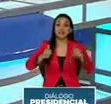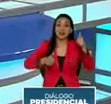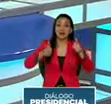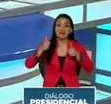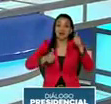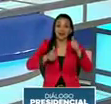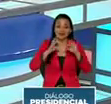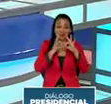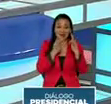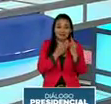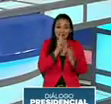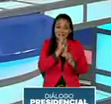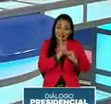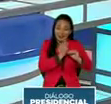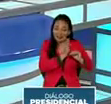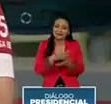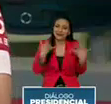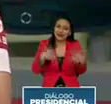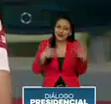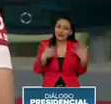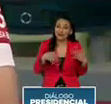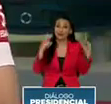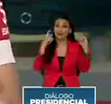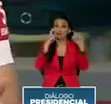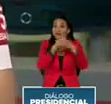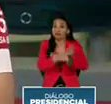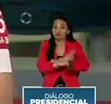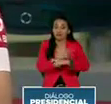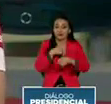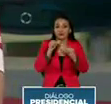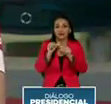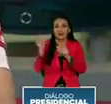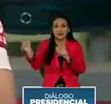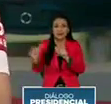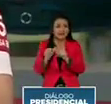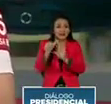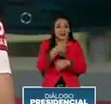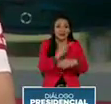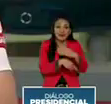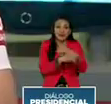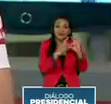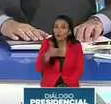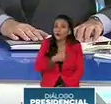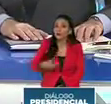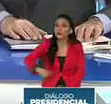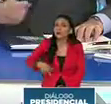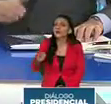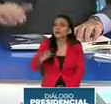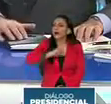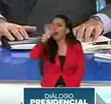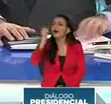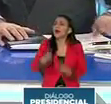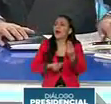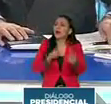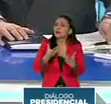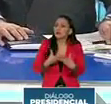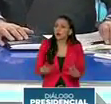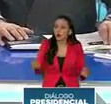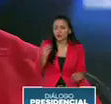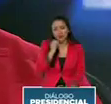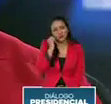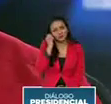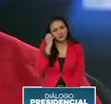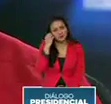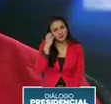propuestas, especialmente en el campo de la salud, pues dice que su profesión de médico le ha permitido conocer de cerca las grandes falencias del sistema. Abrir